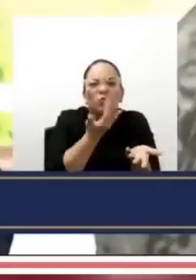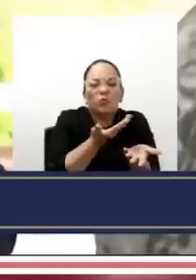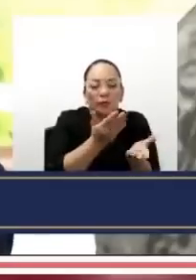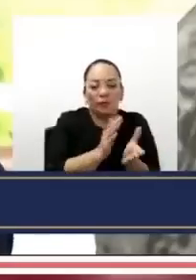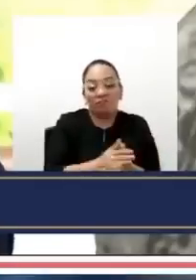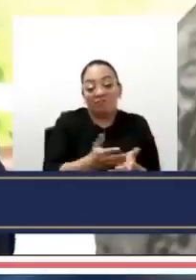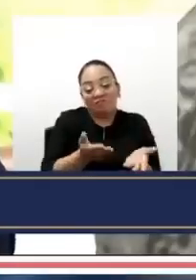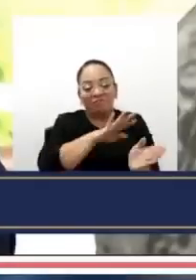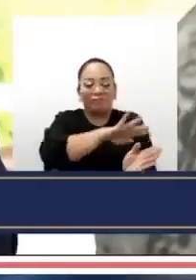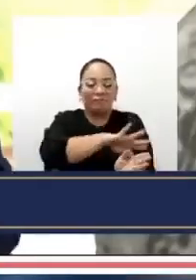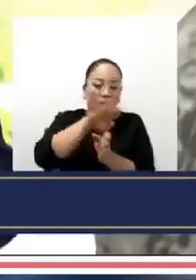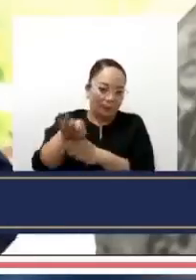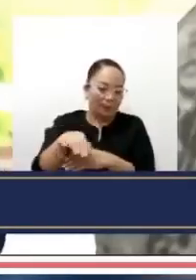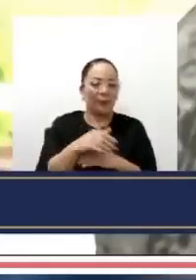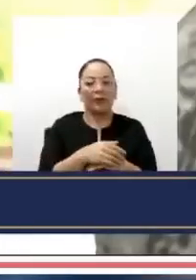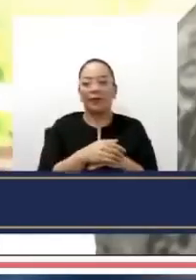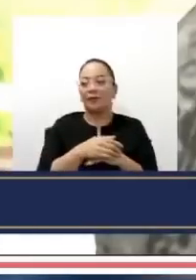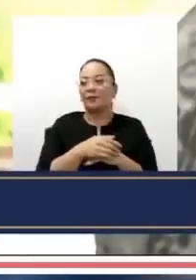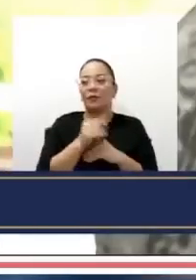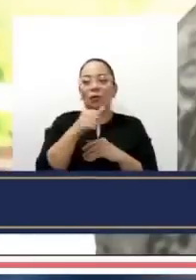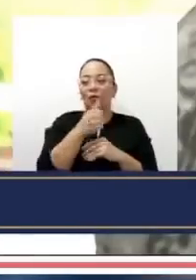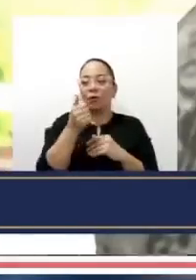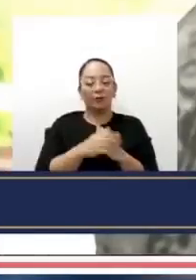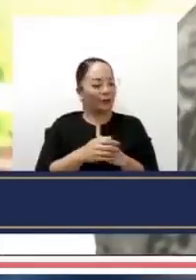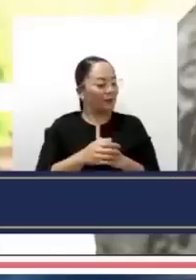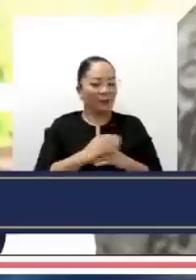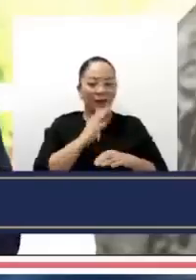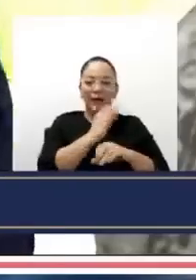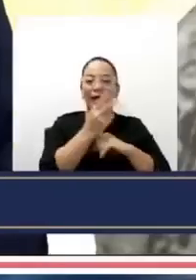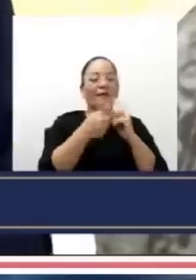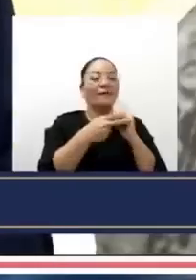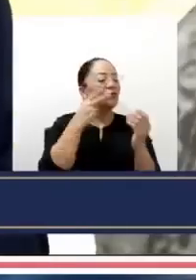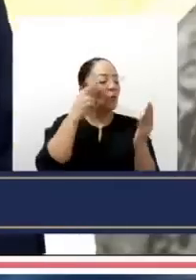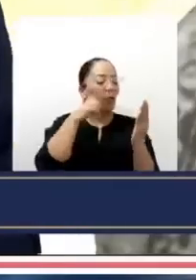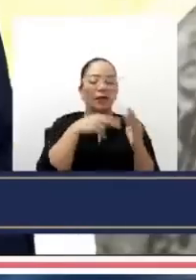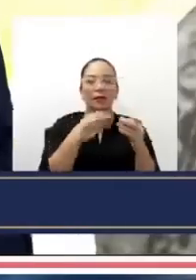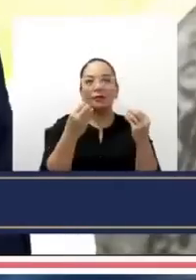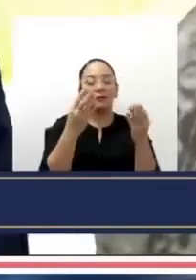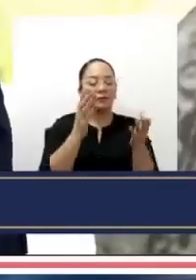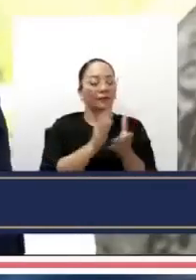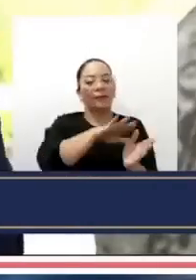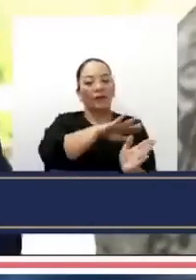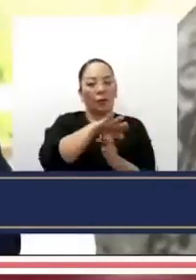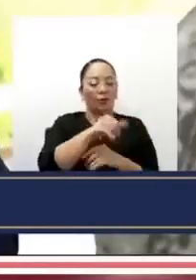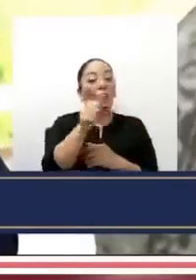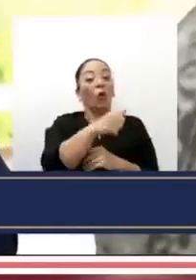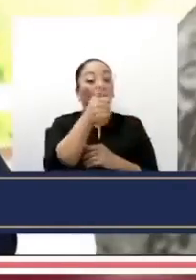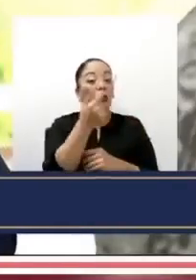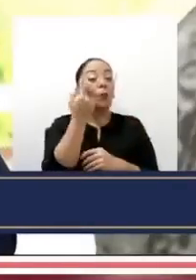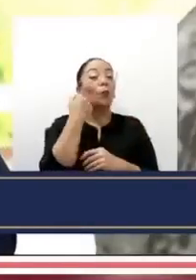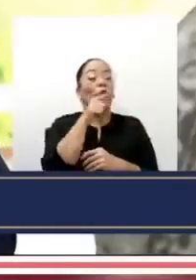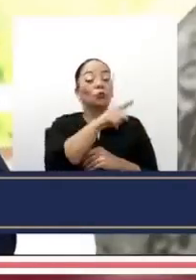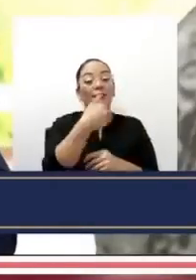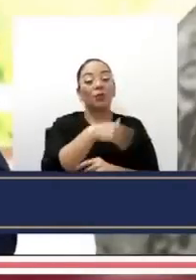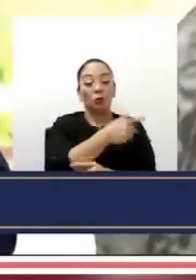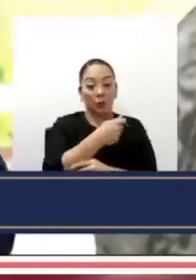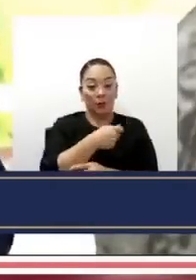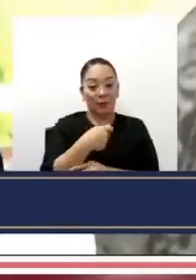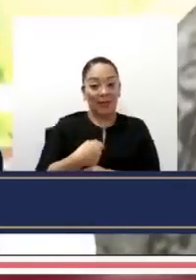Siguiente. No, es que cada vez que los voy viendo. Este es porque usted, señor